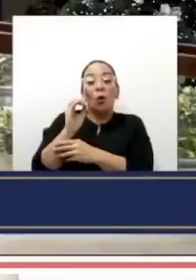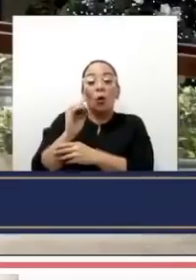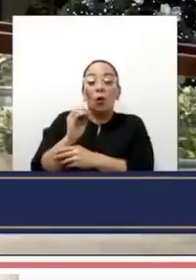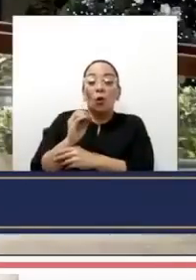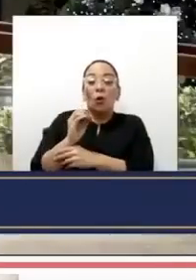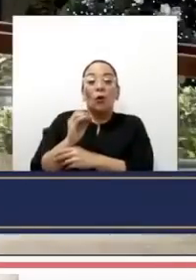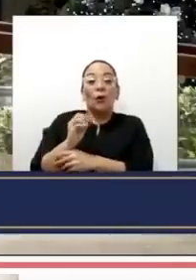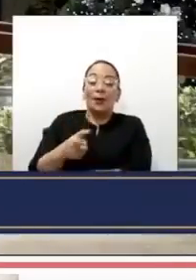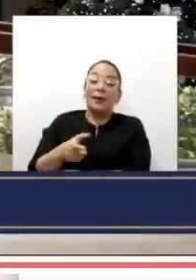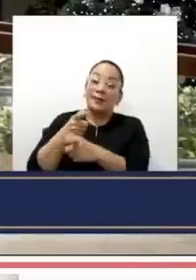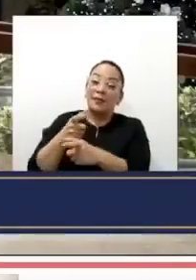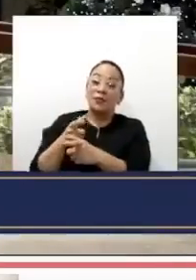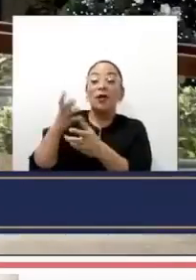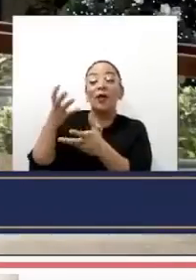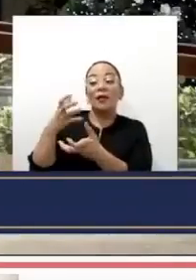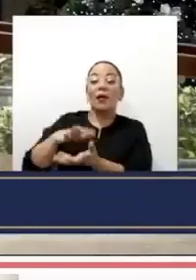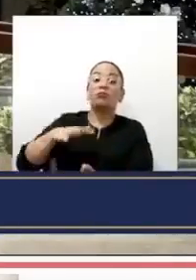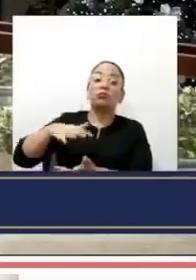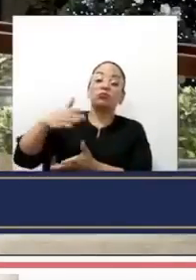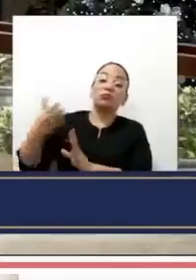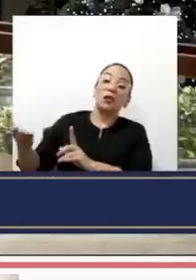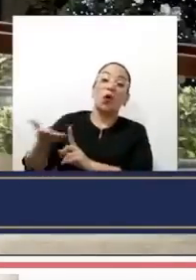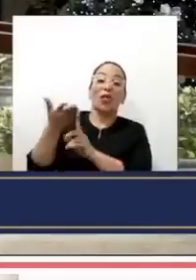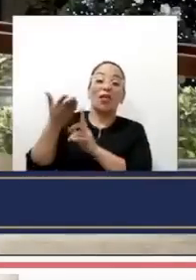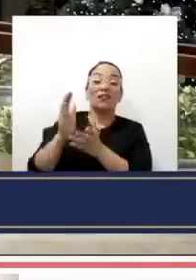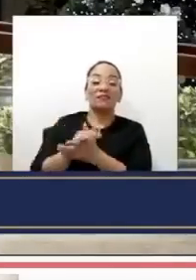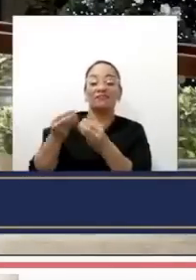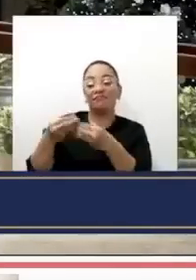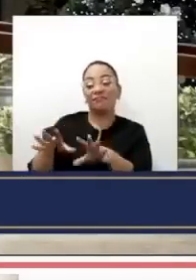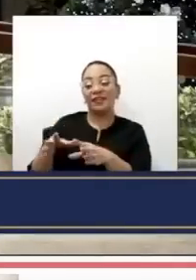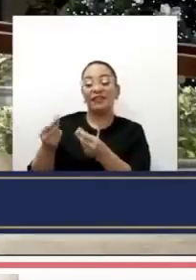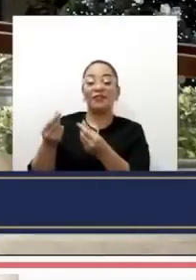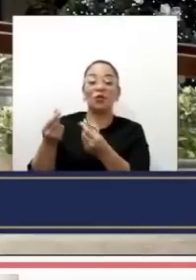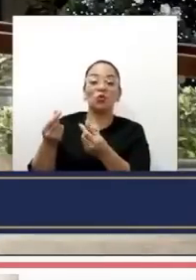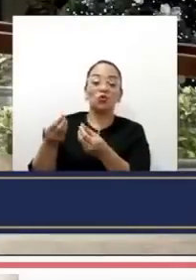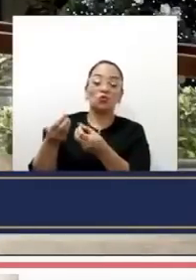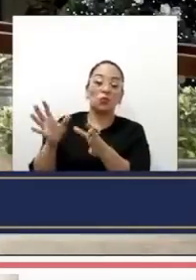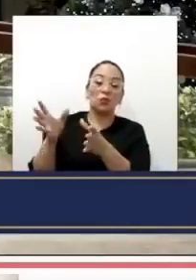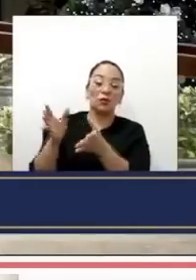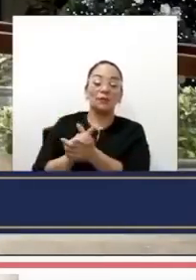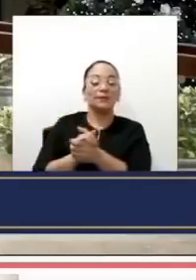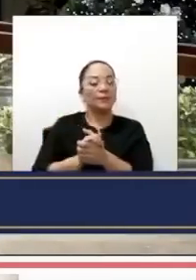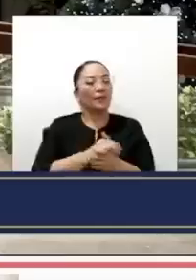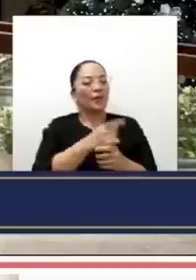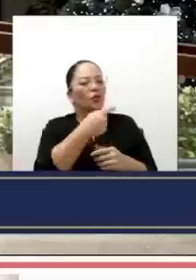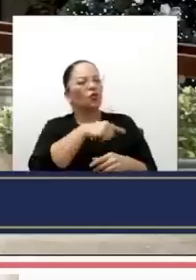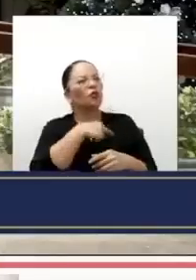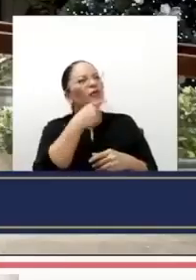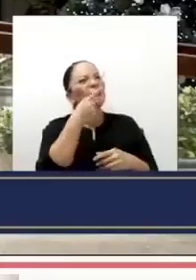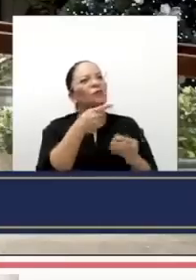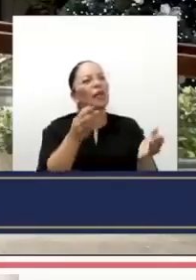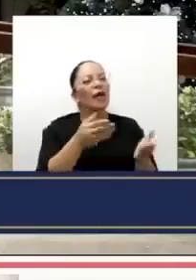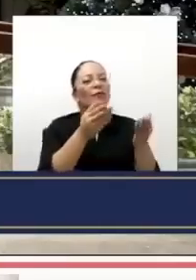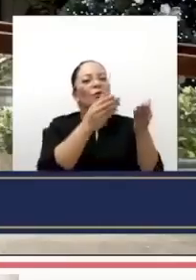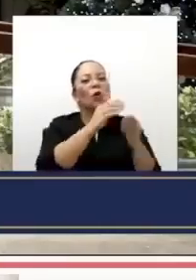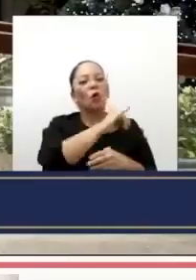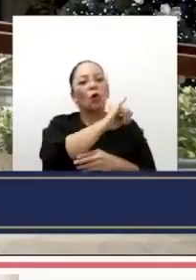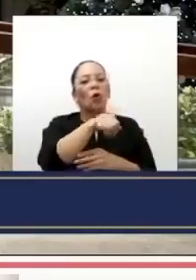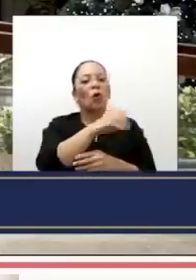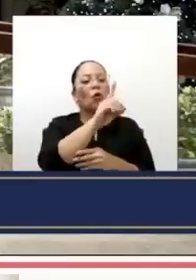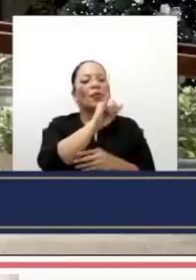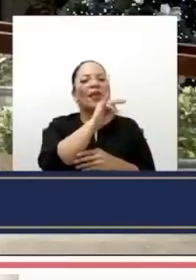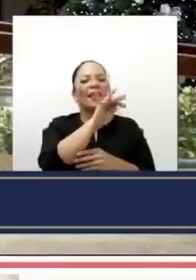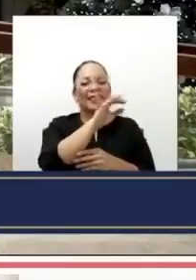ganas de hacer bulto, joder y desperdiciar recursos públicos. En la Facultad de Derecho decíamos ánimos jodiendi. Ánimos